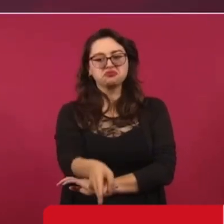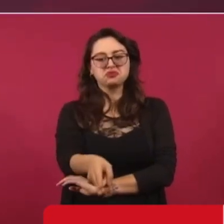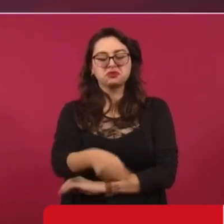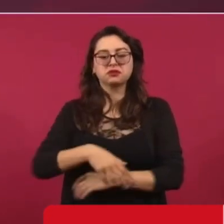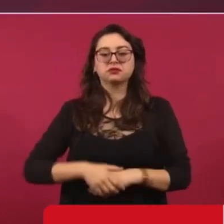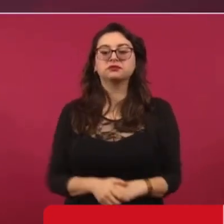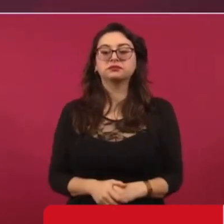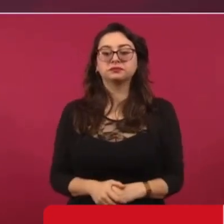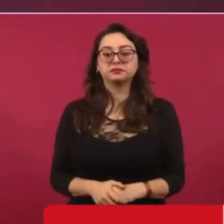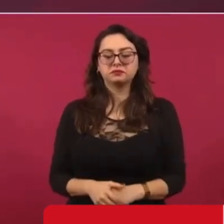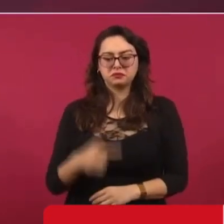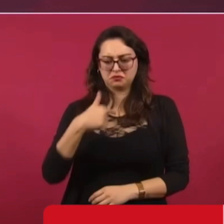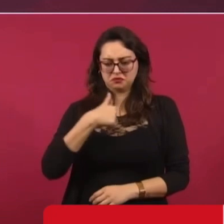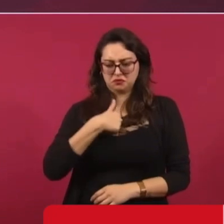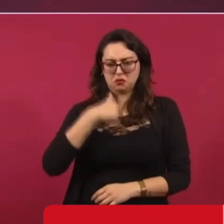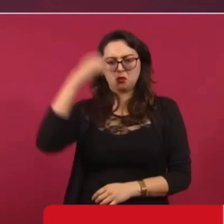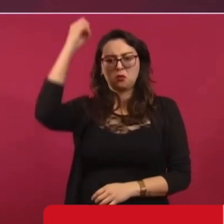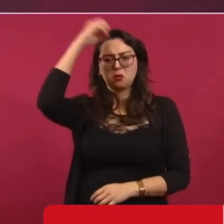1.